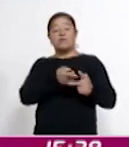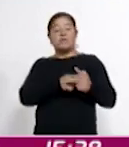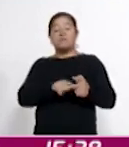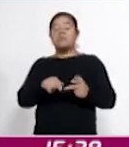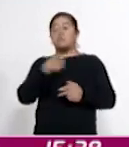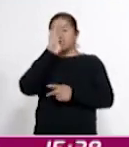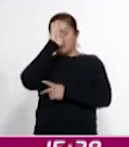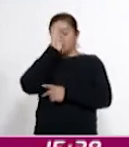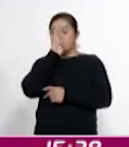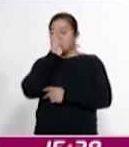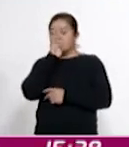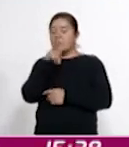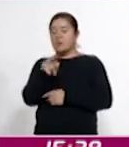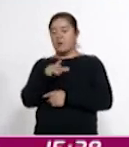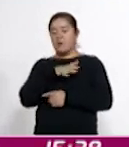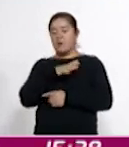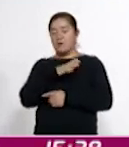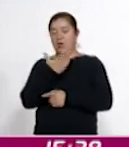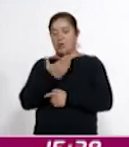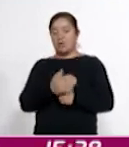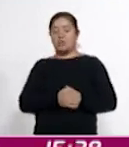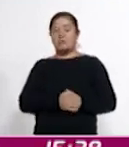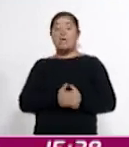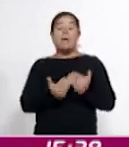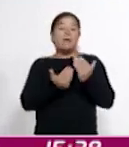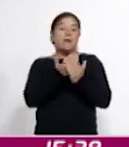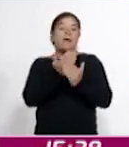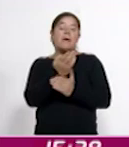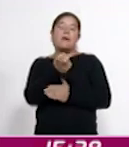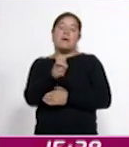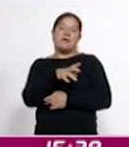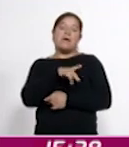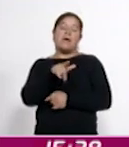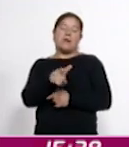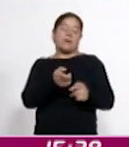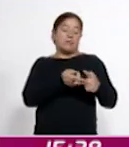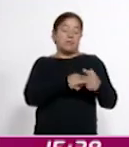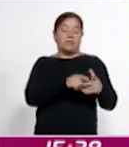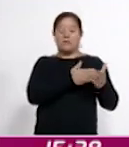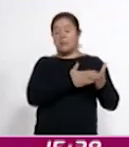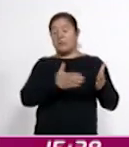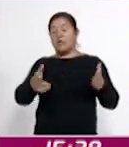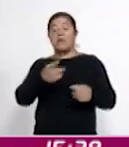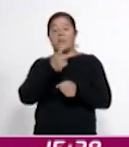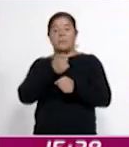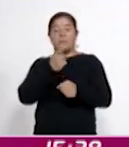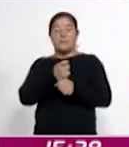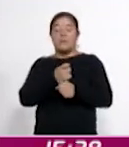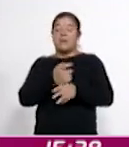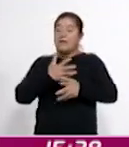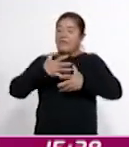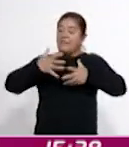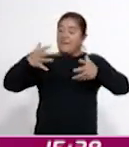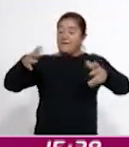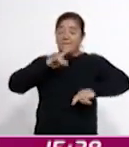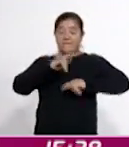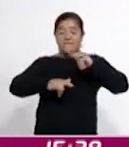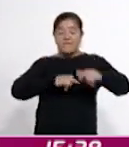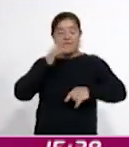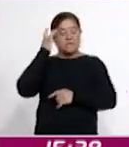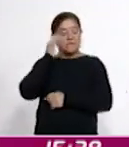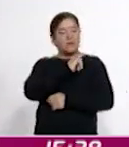tarde, ahí donde se dará la inauguración de esta primera gran feria de San José de la Carpa. Y de